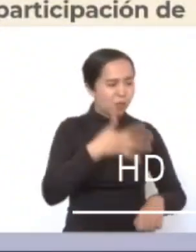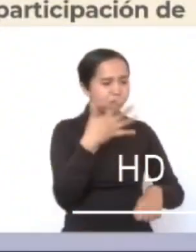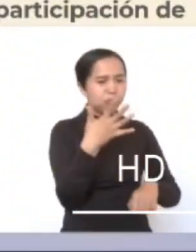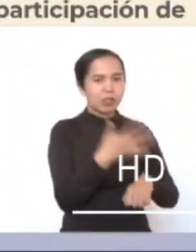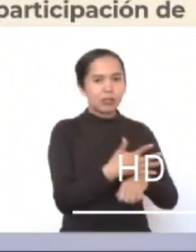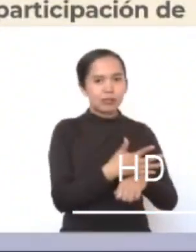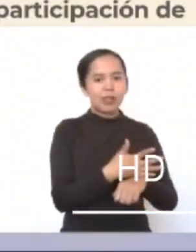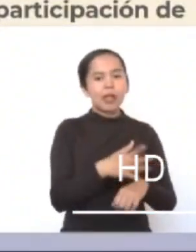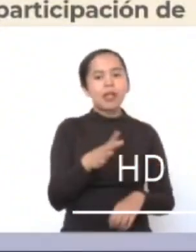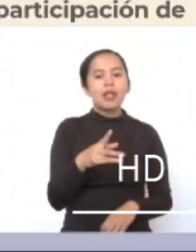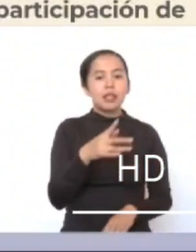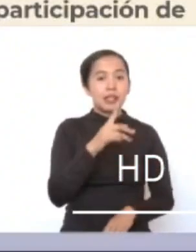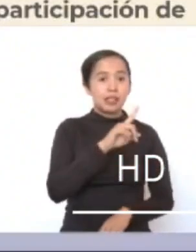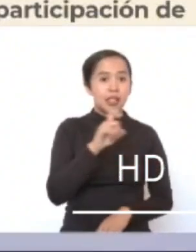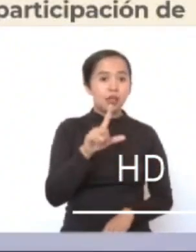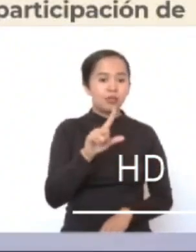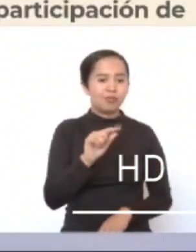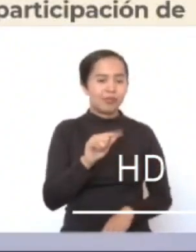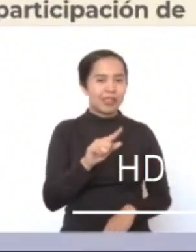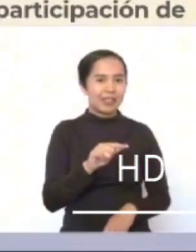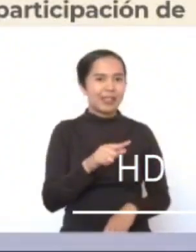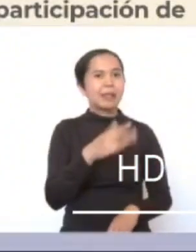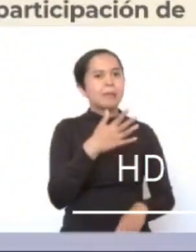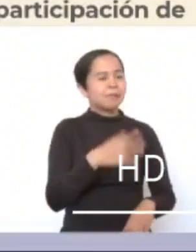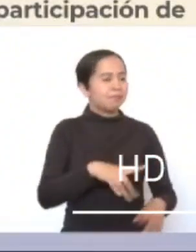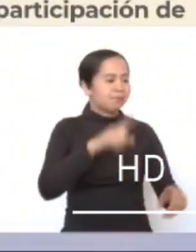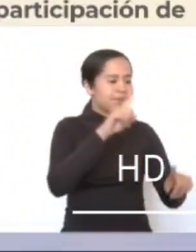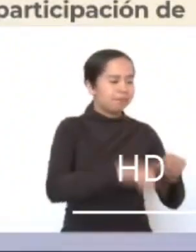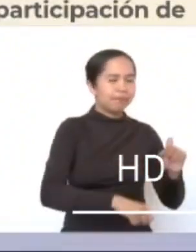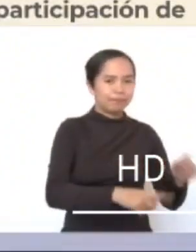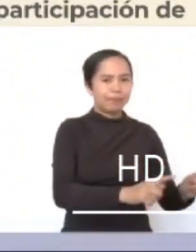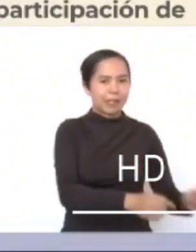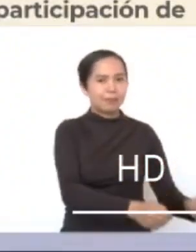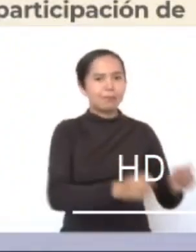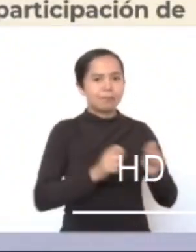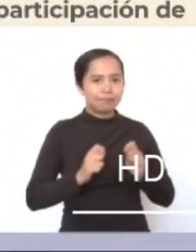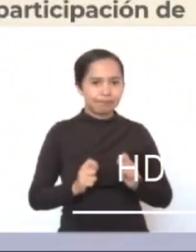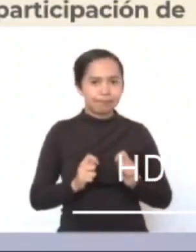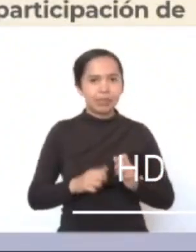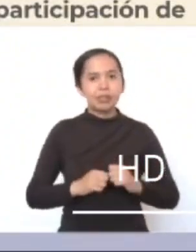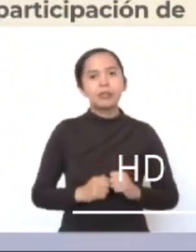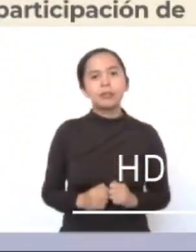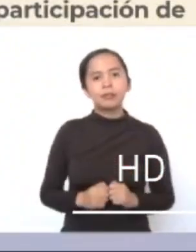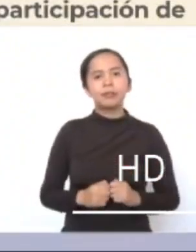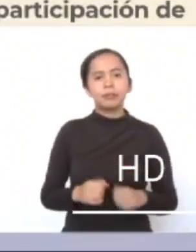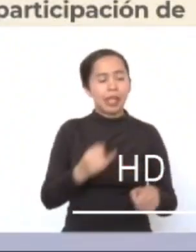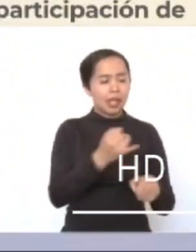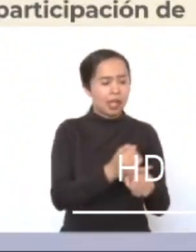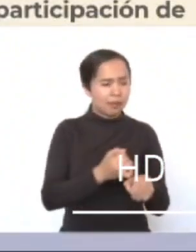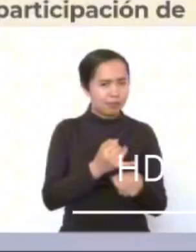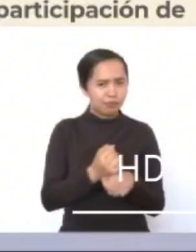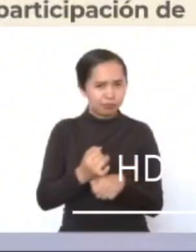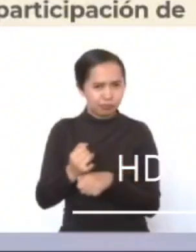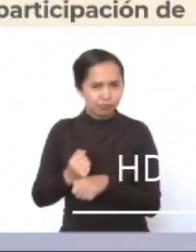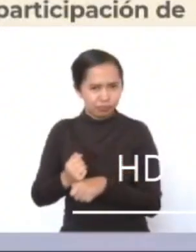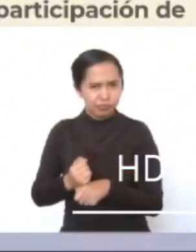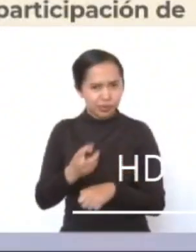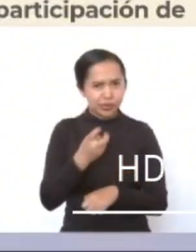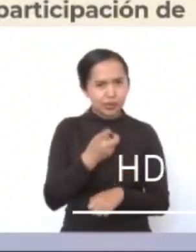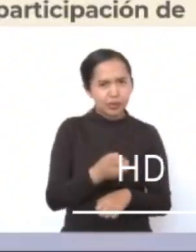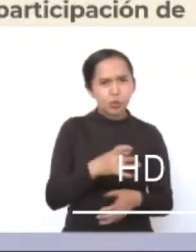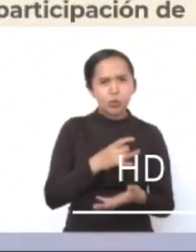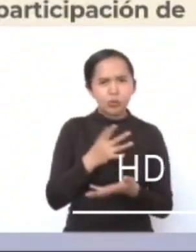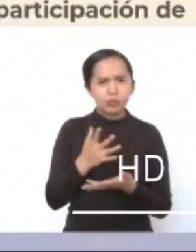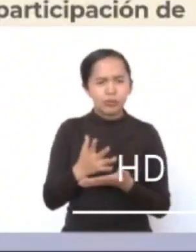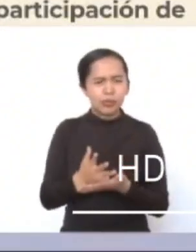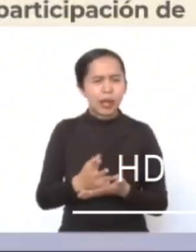estos, 170 fueron destituidos. Sin embargo, la investigación de cada caso no se limita únicamente